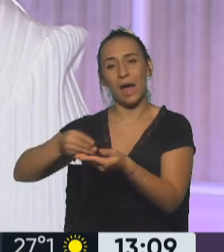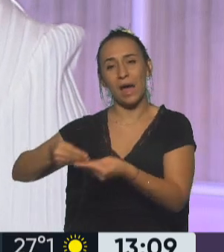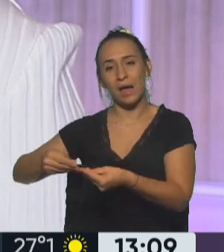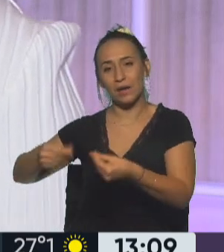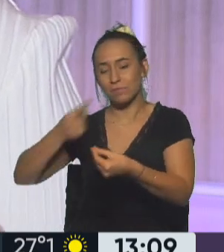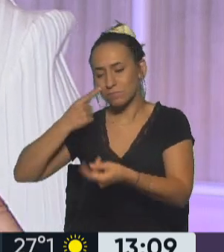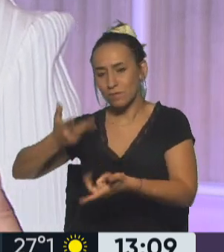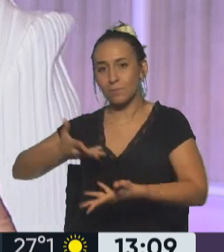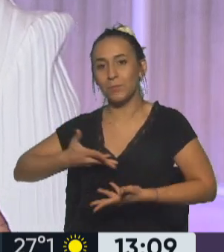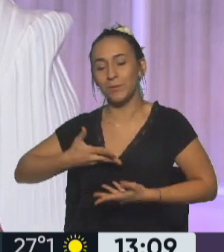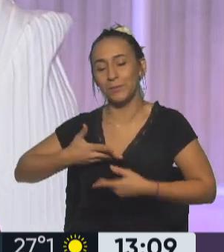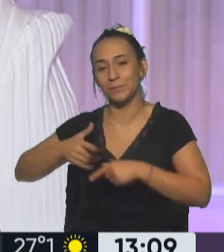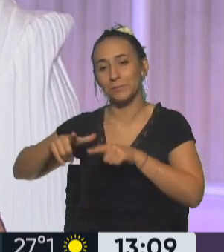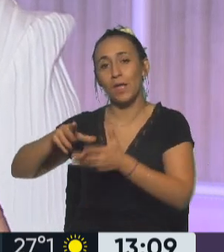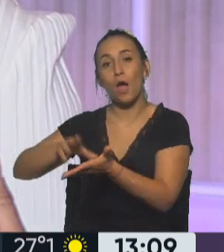del barro,